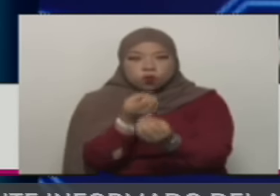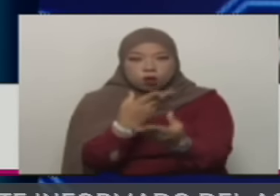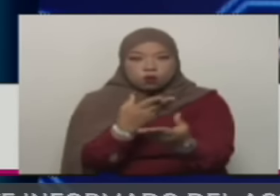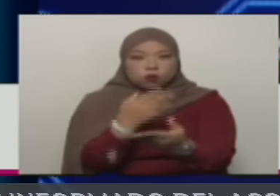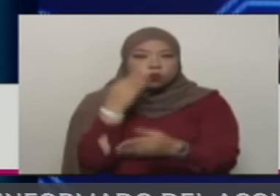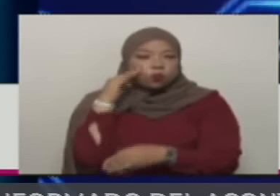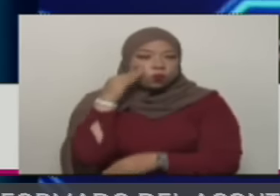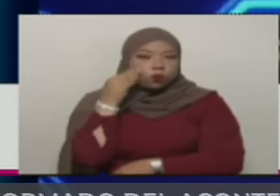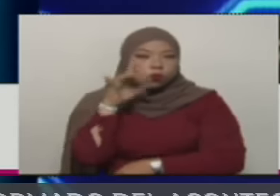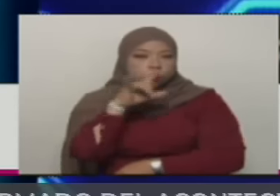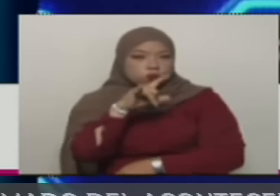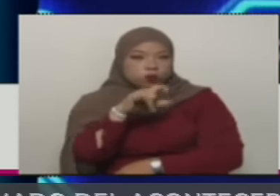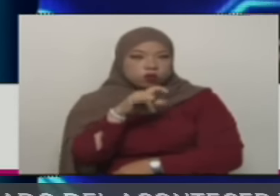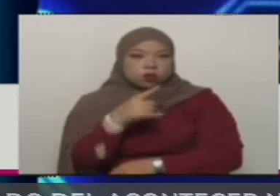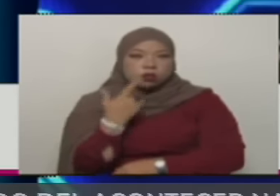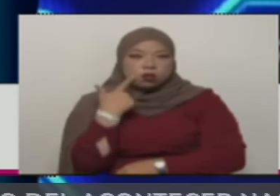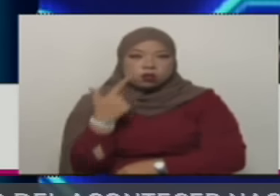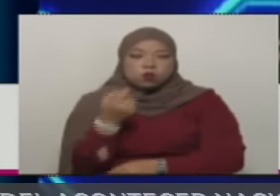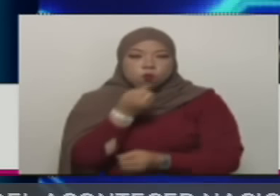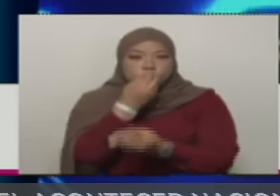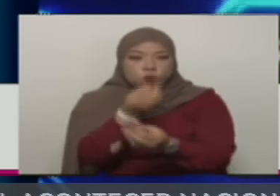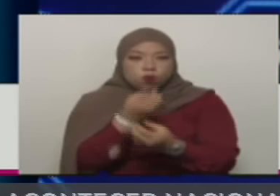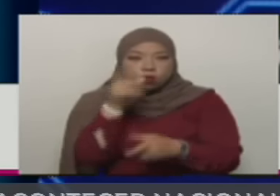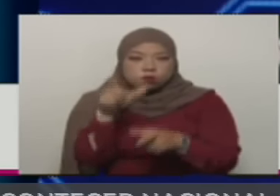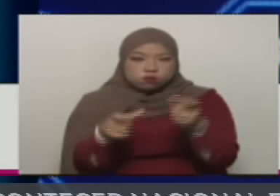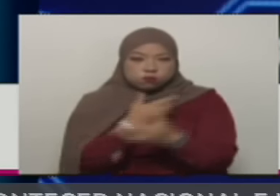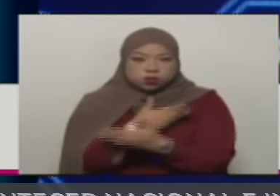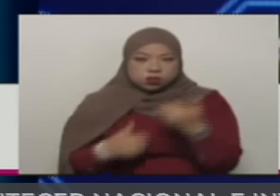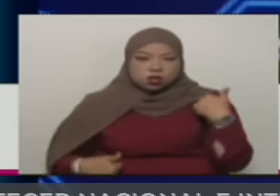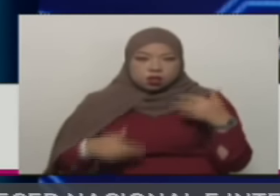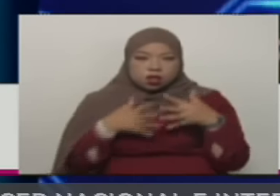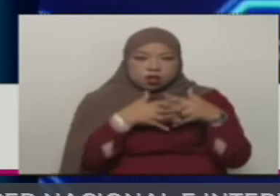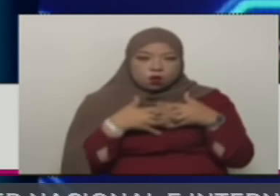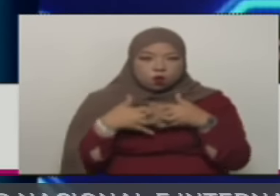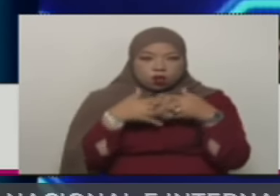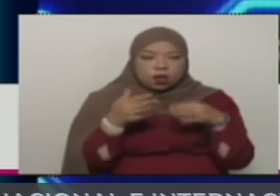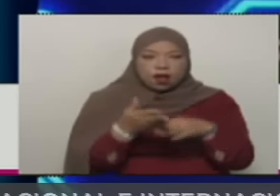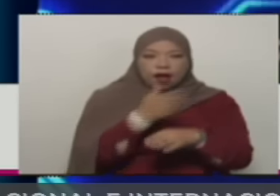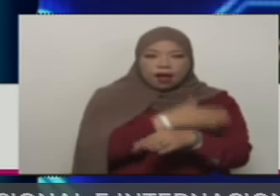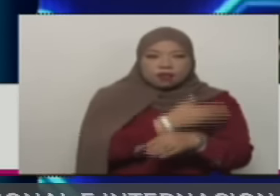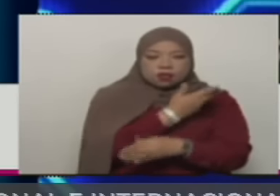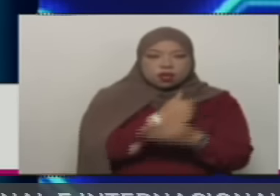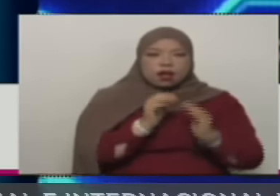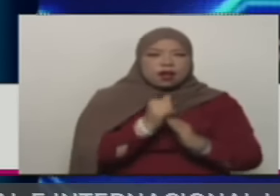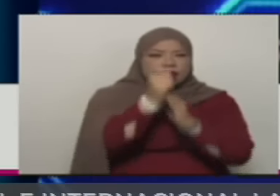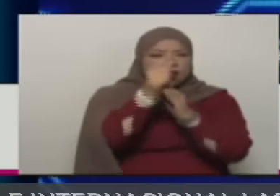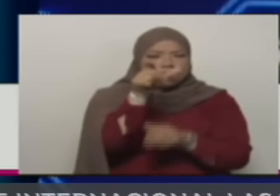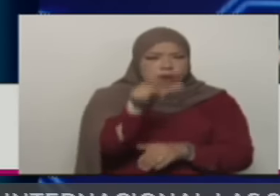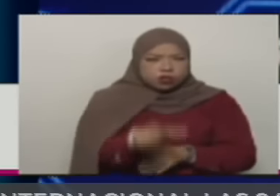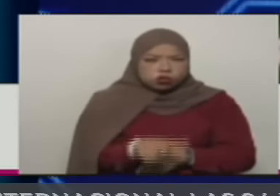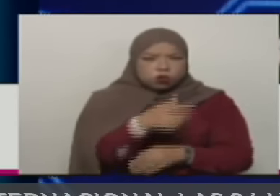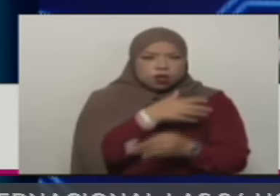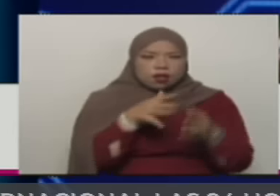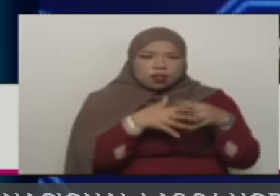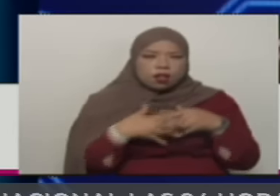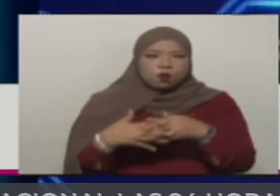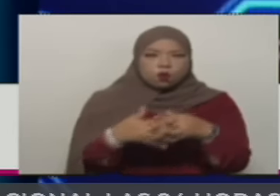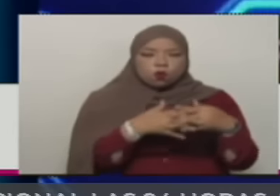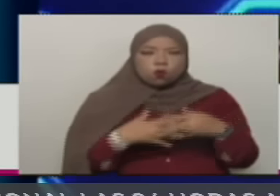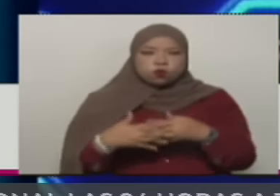Brian Nichols, cada declaración de John Kirby tiene un precio. Estados Unidos tiene la democracia del